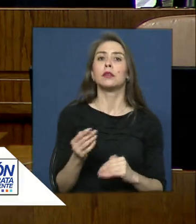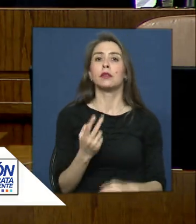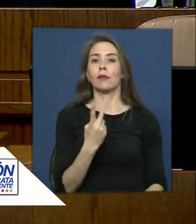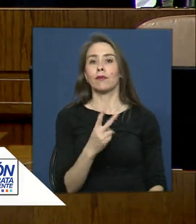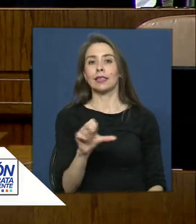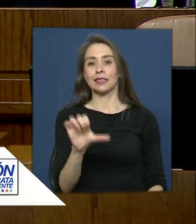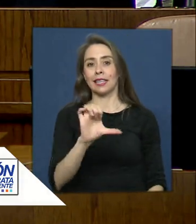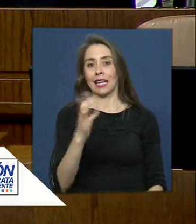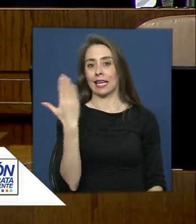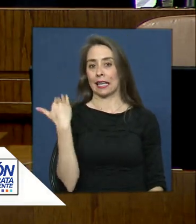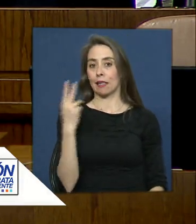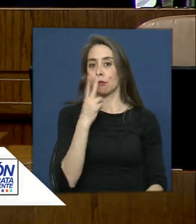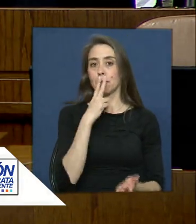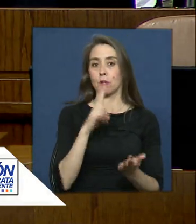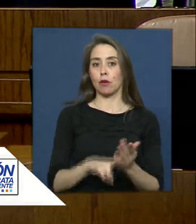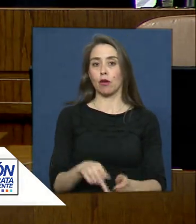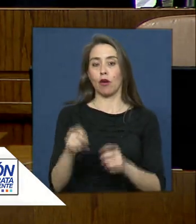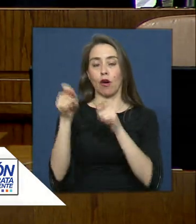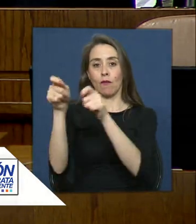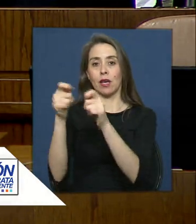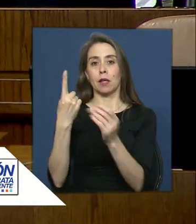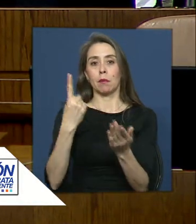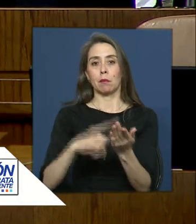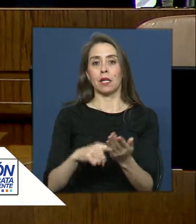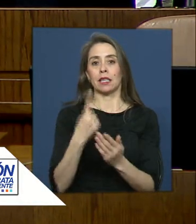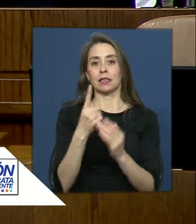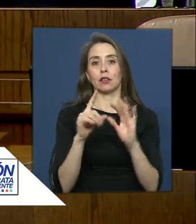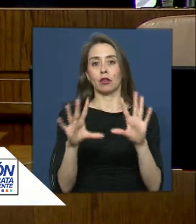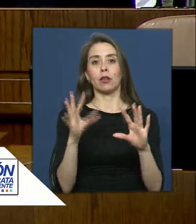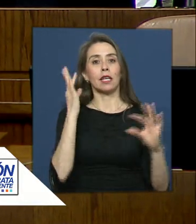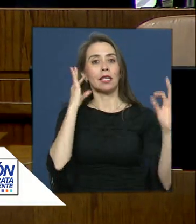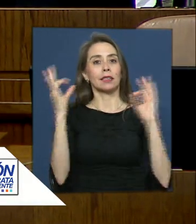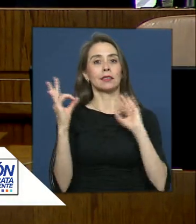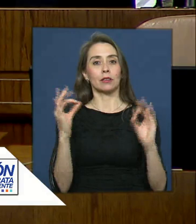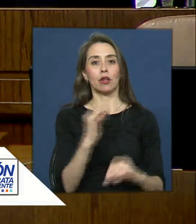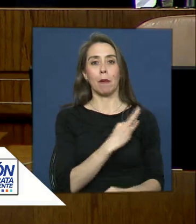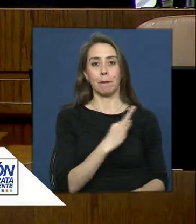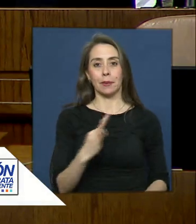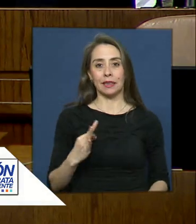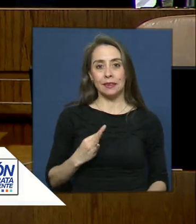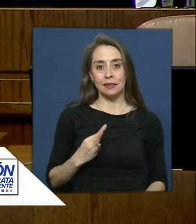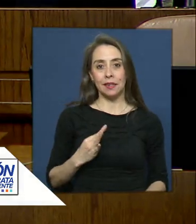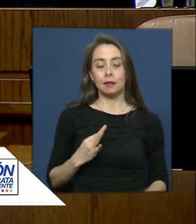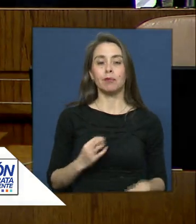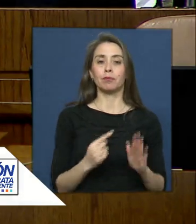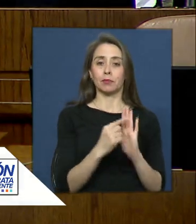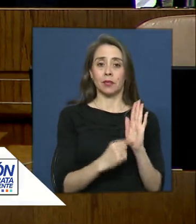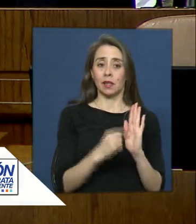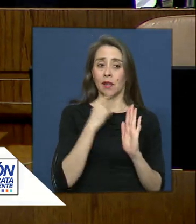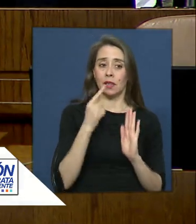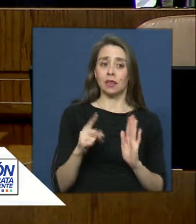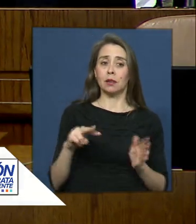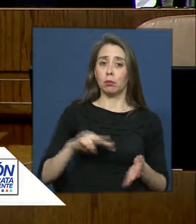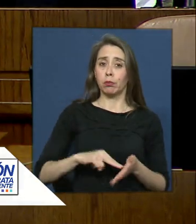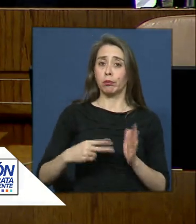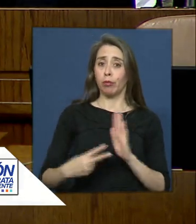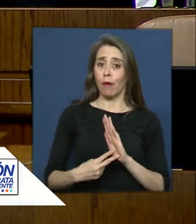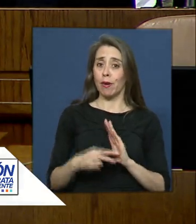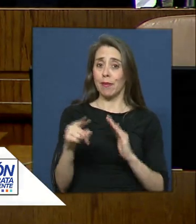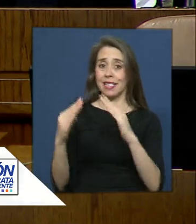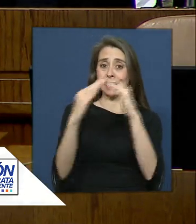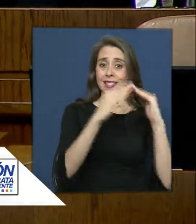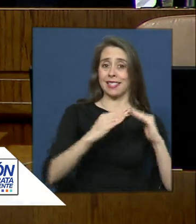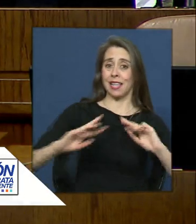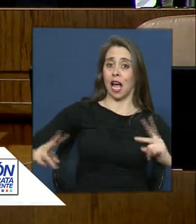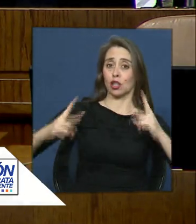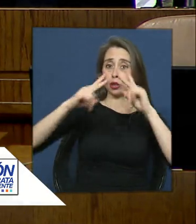26 de enero mandamos el oficio de fiscalización 1110 a la señora ministra, en el cual señalábamos los inconvenientes que tendría que este proyecto no